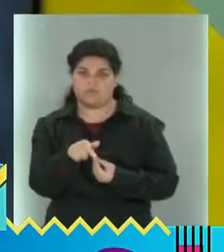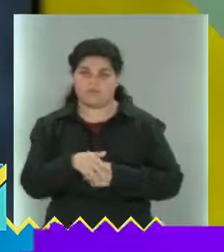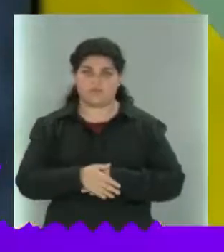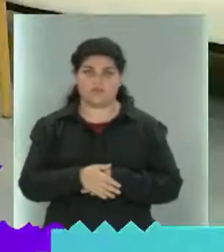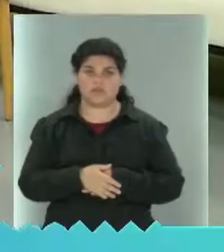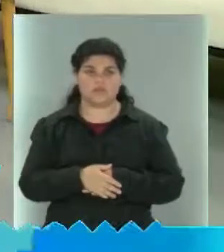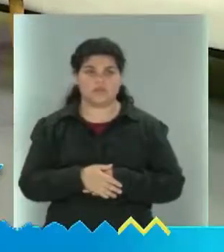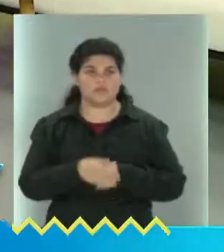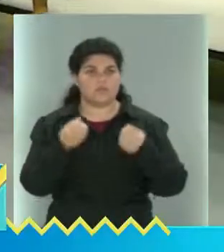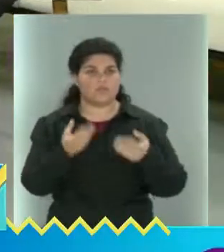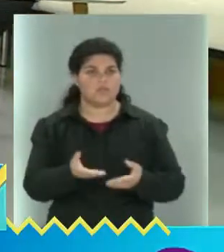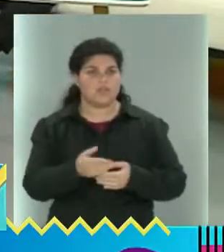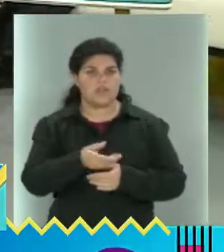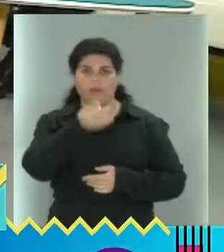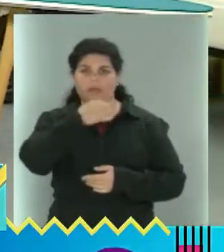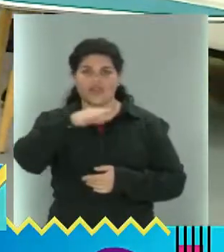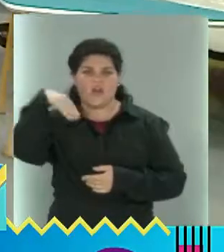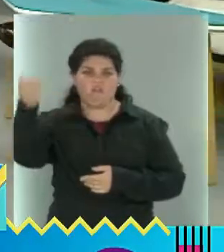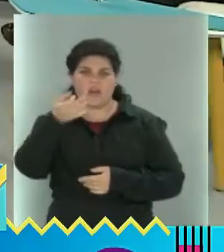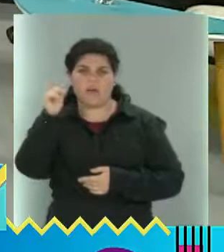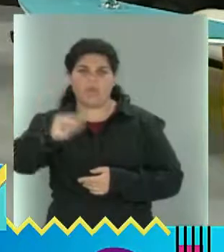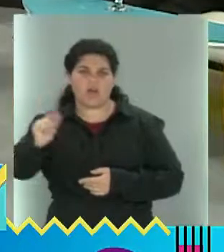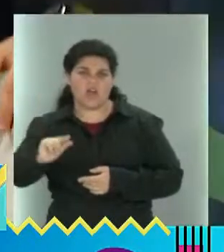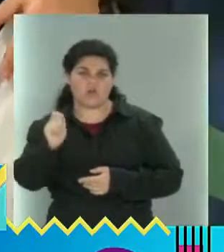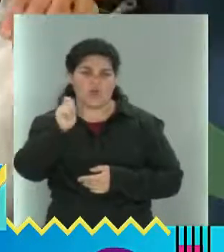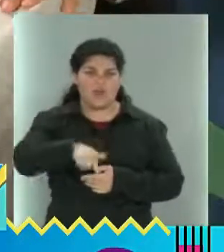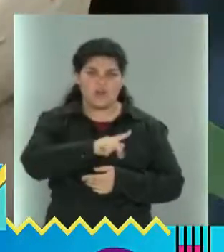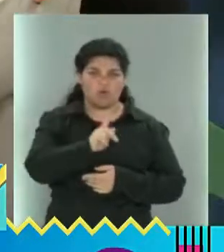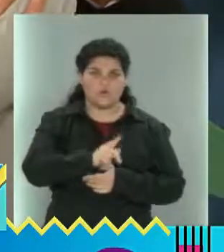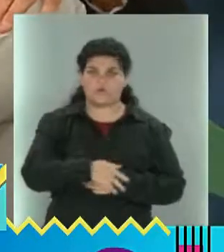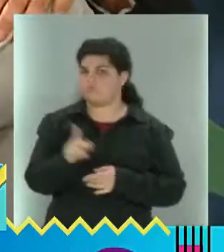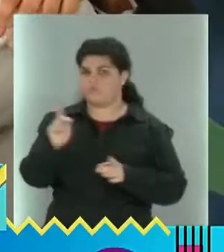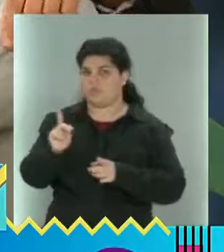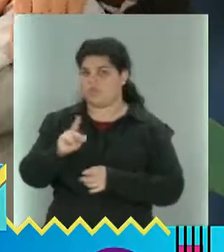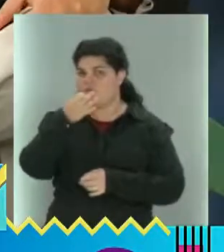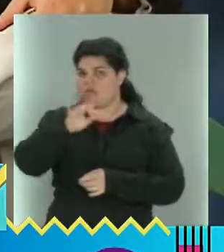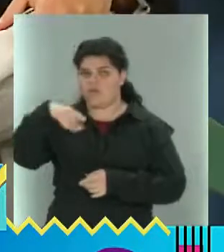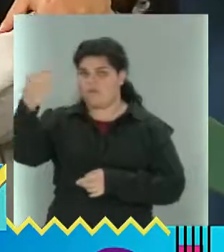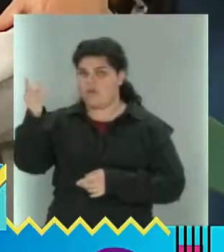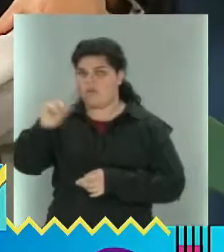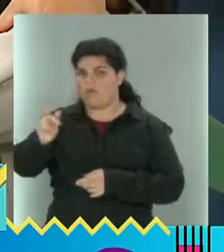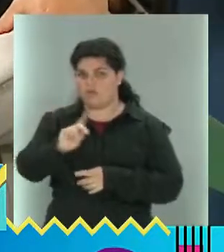Emilio, ¿por qué es más barato para exportar? No es más barato para exportar. Básicamente,